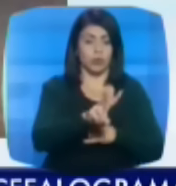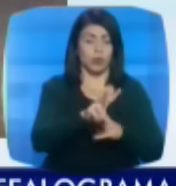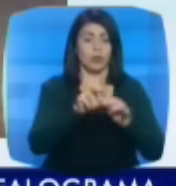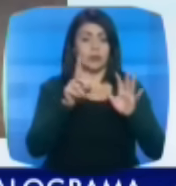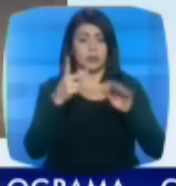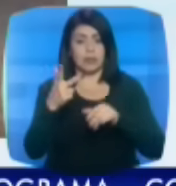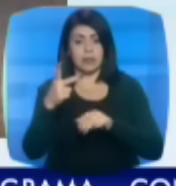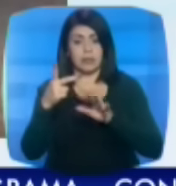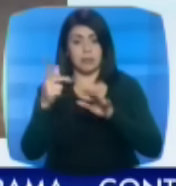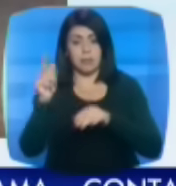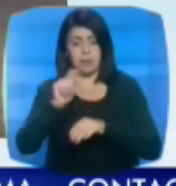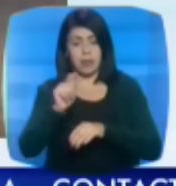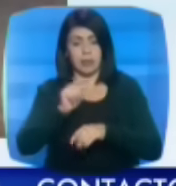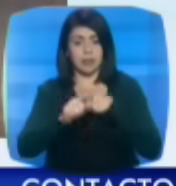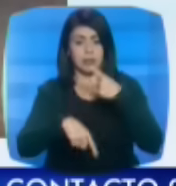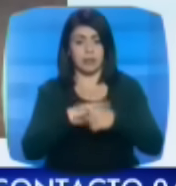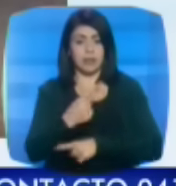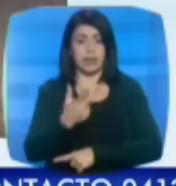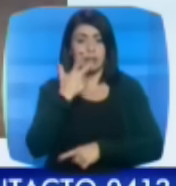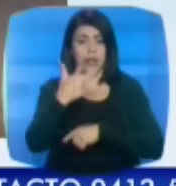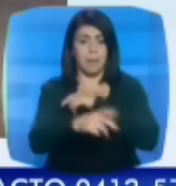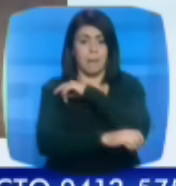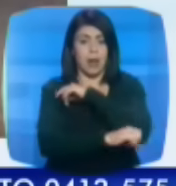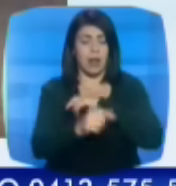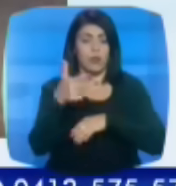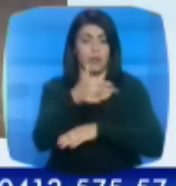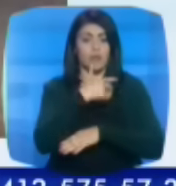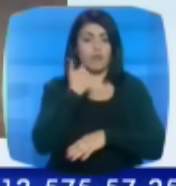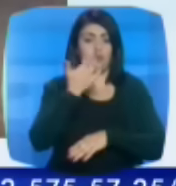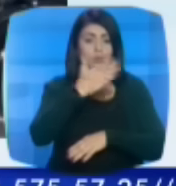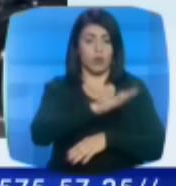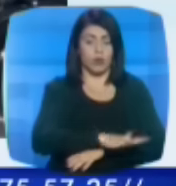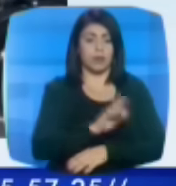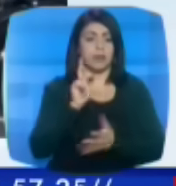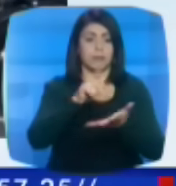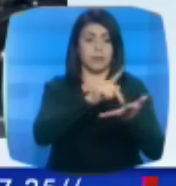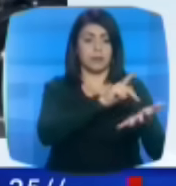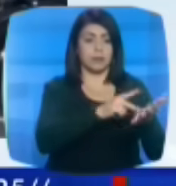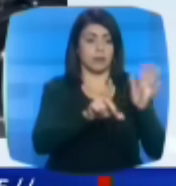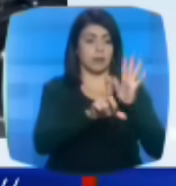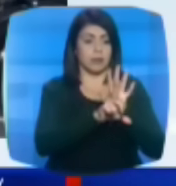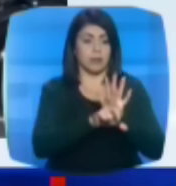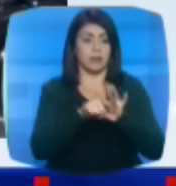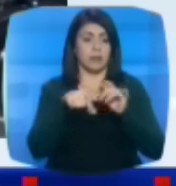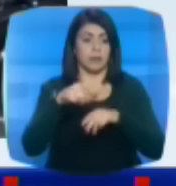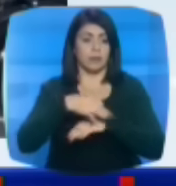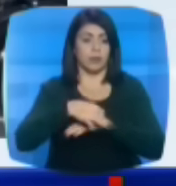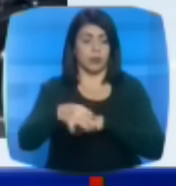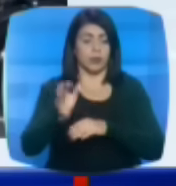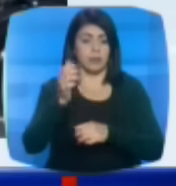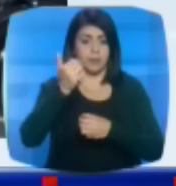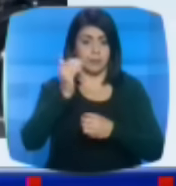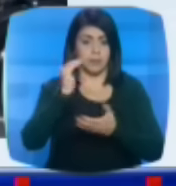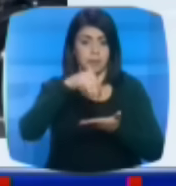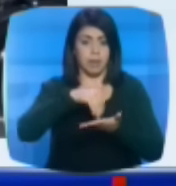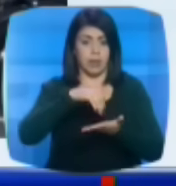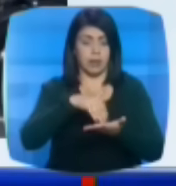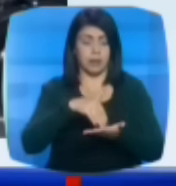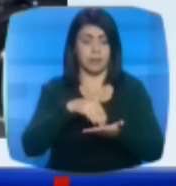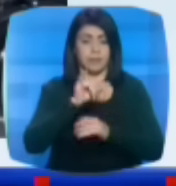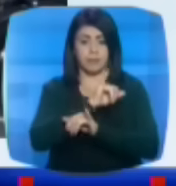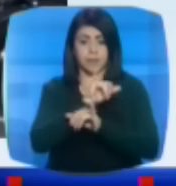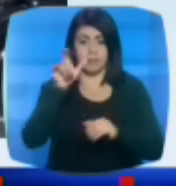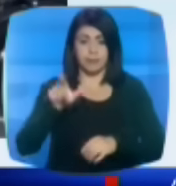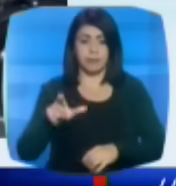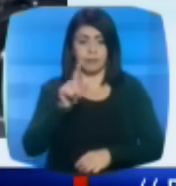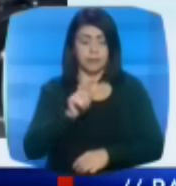del presente año, con un saldo de 3 delincuentes abatidos durante intervención legal de la Delegación Municipal Maracay. Desde el estado de